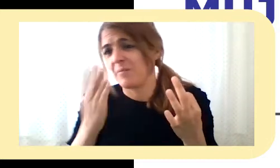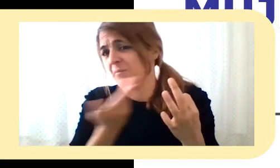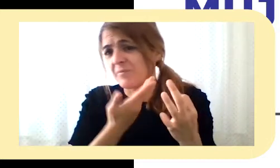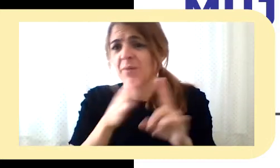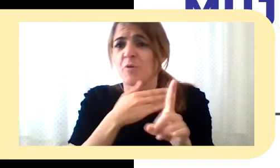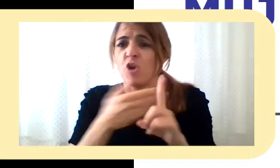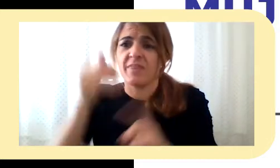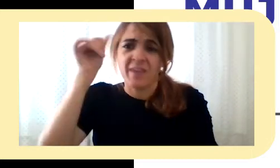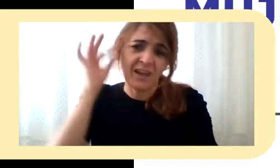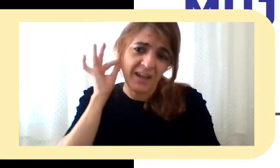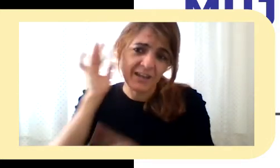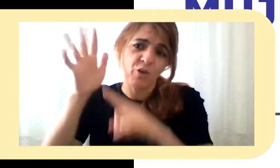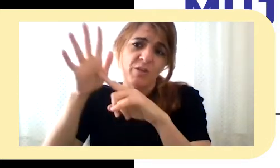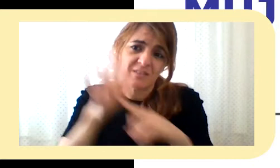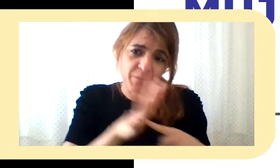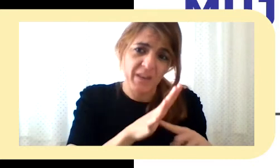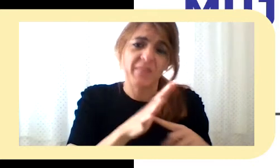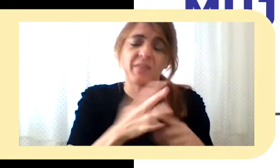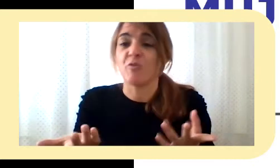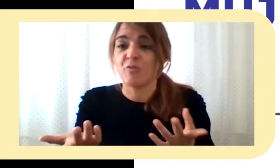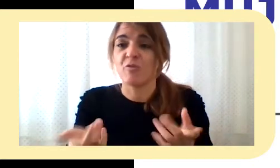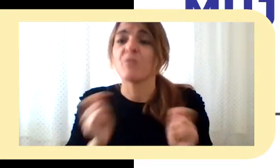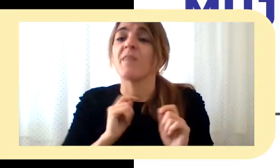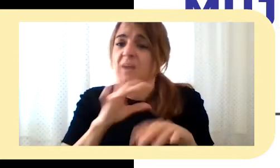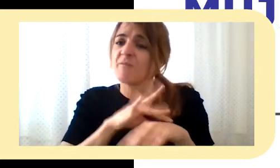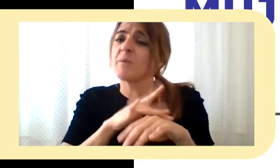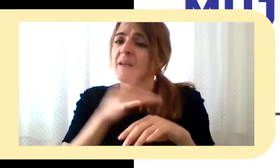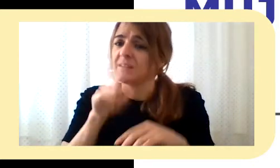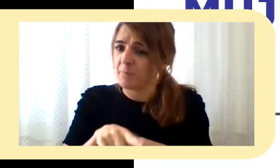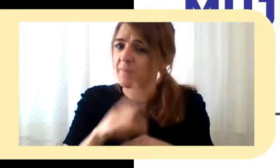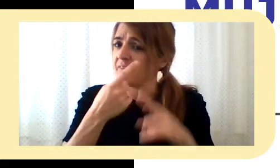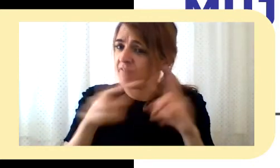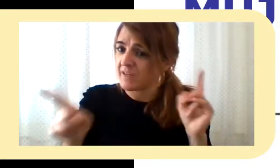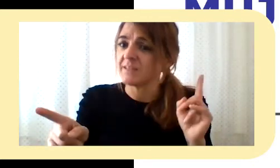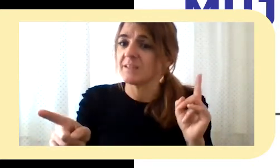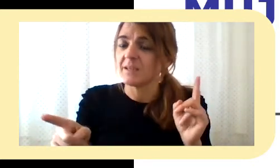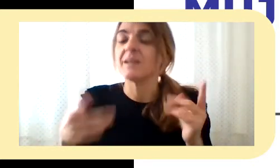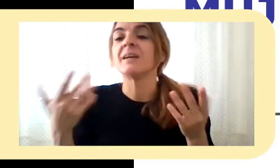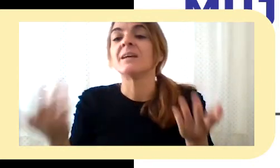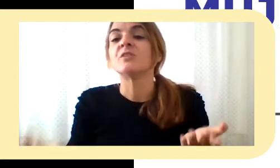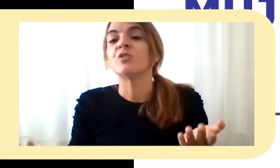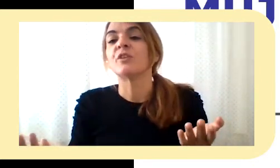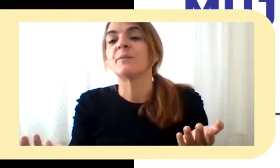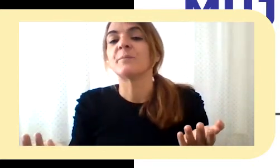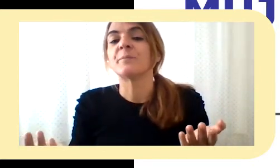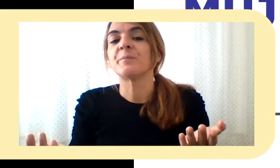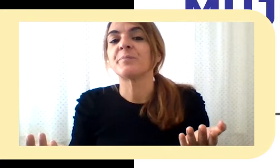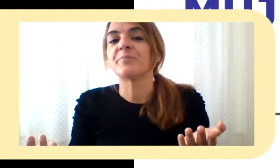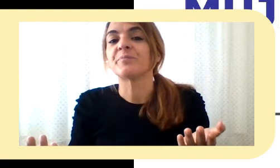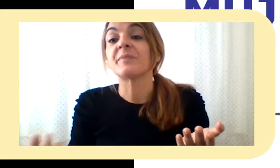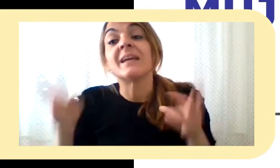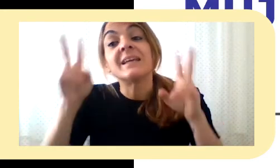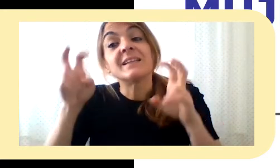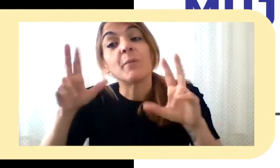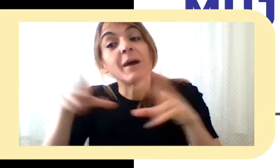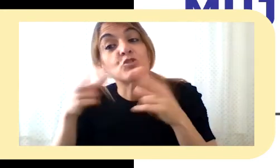de género, la discriminación pueden enfermar. Lo que quizá la parte del abordaje